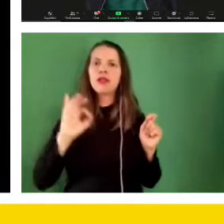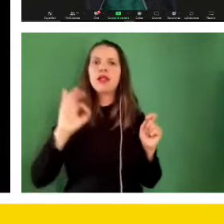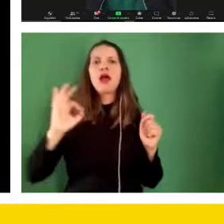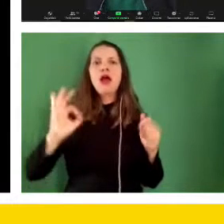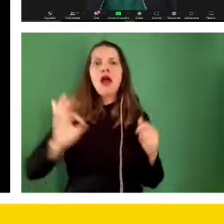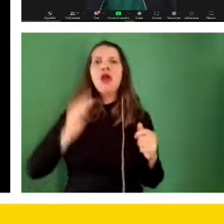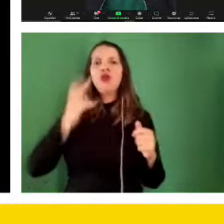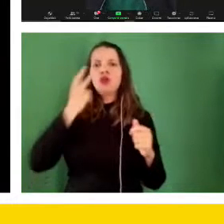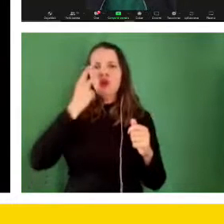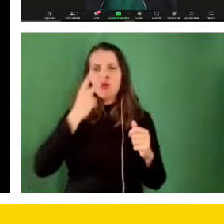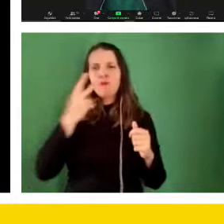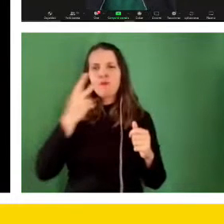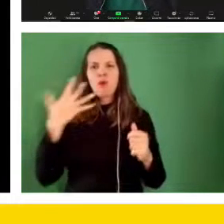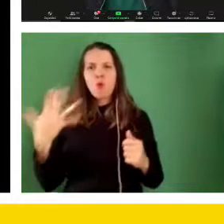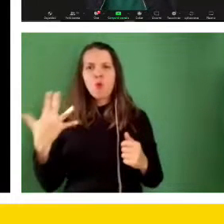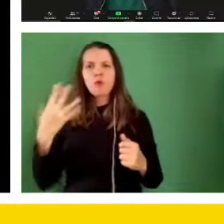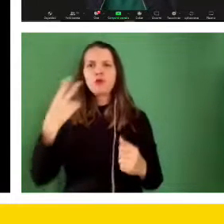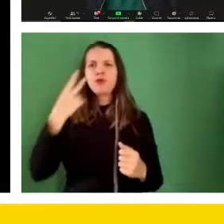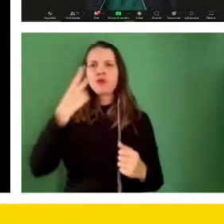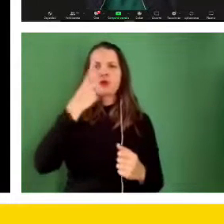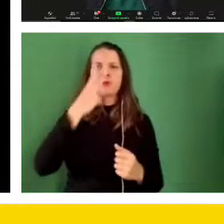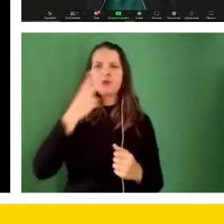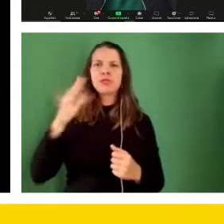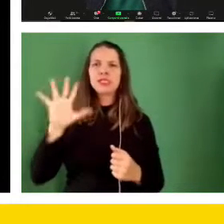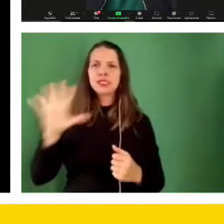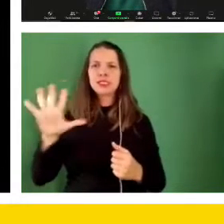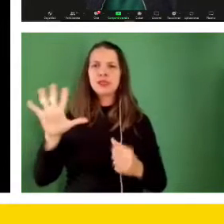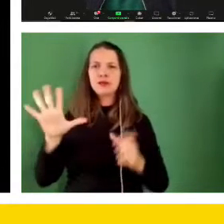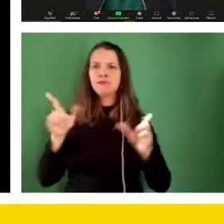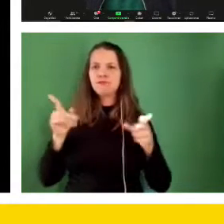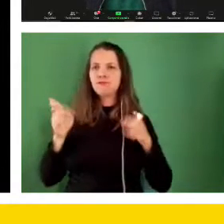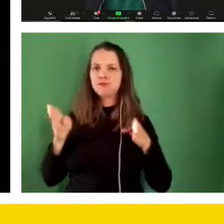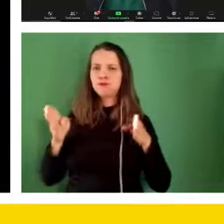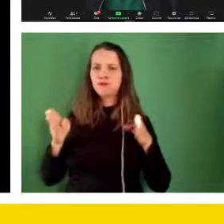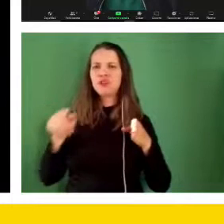2005 y después el Reino Sofía hasta el 2010,